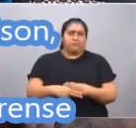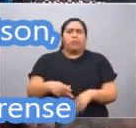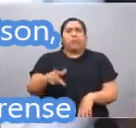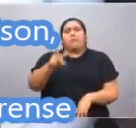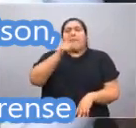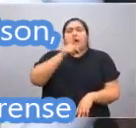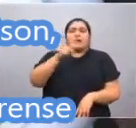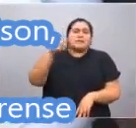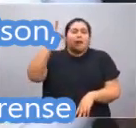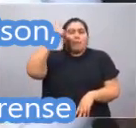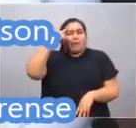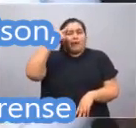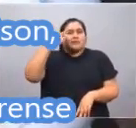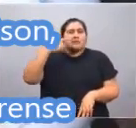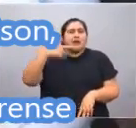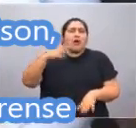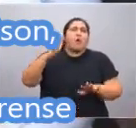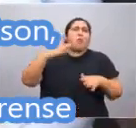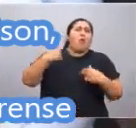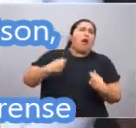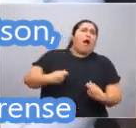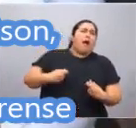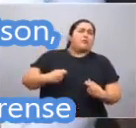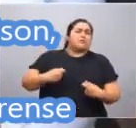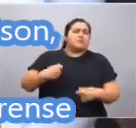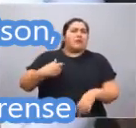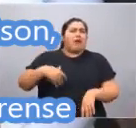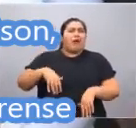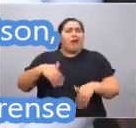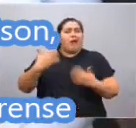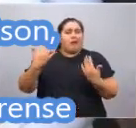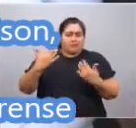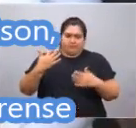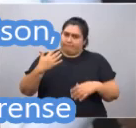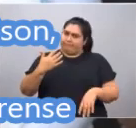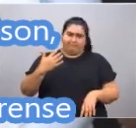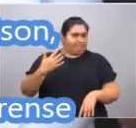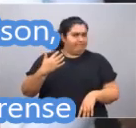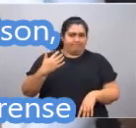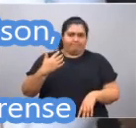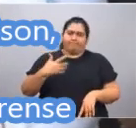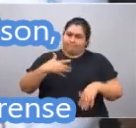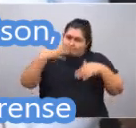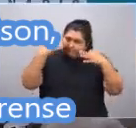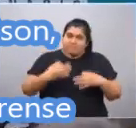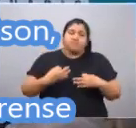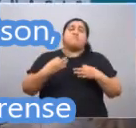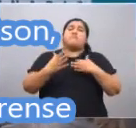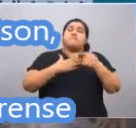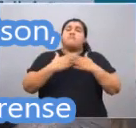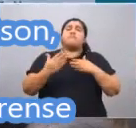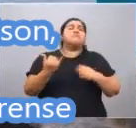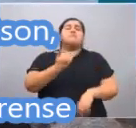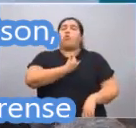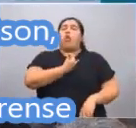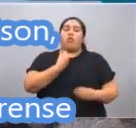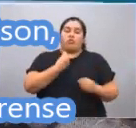parece una entelequia, una abstracción y algo en el aire. Pero son escuelas, son